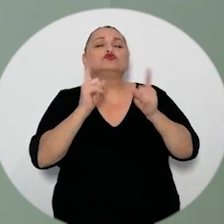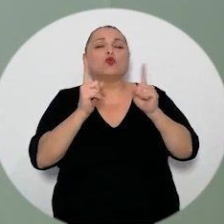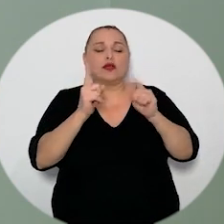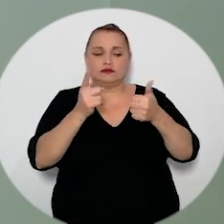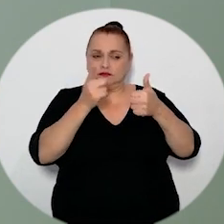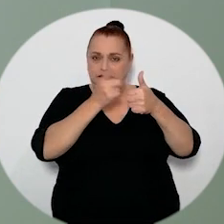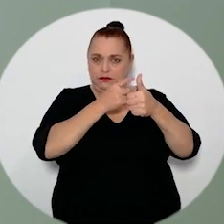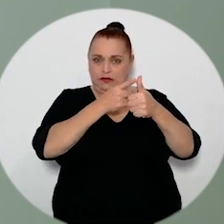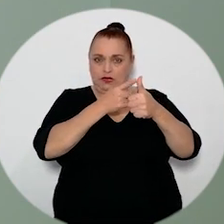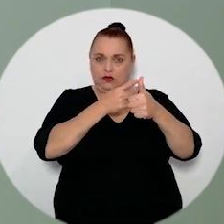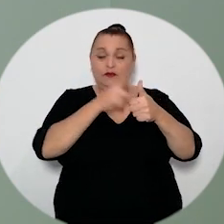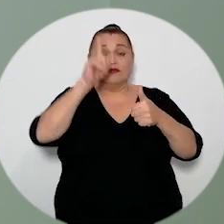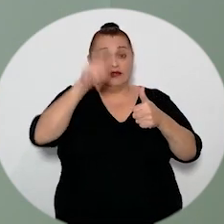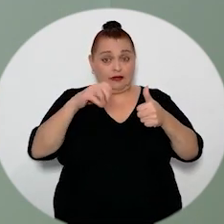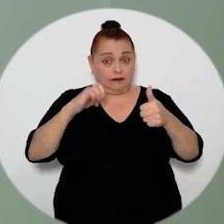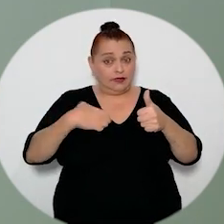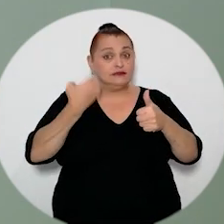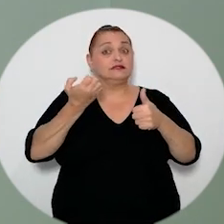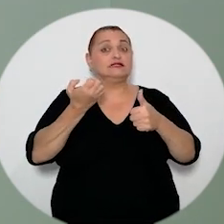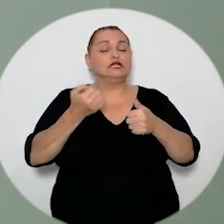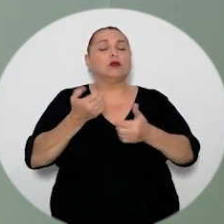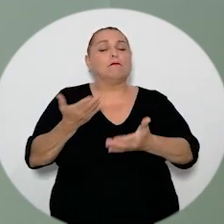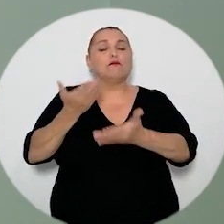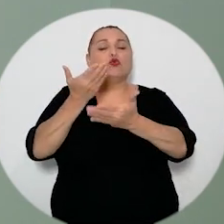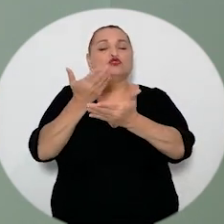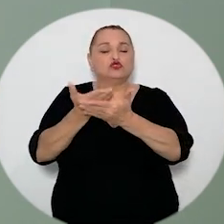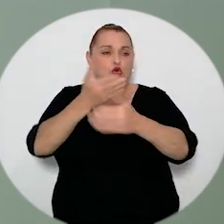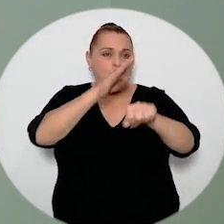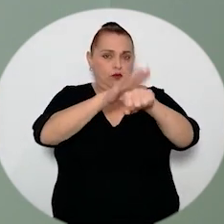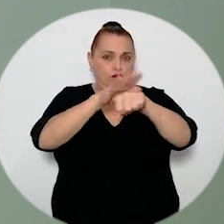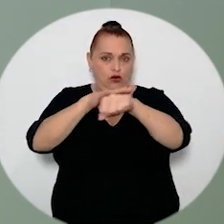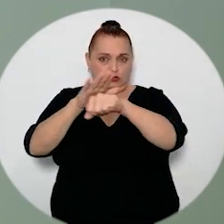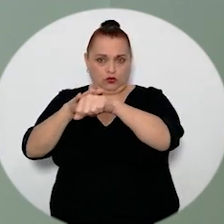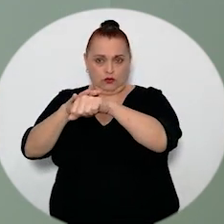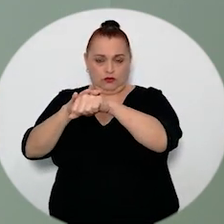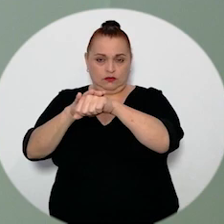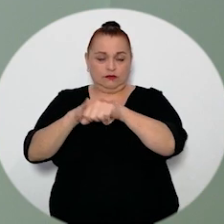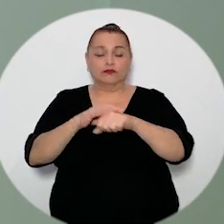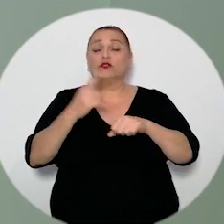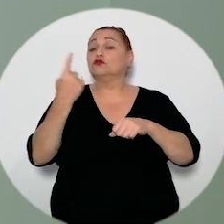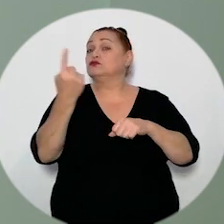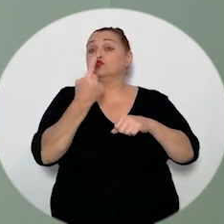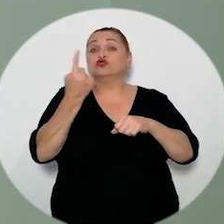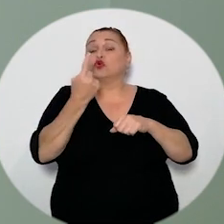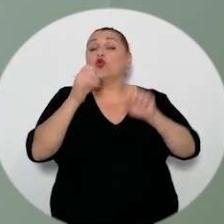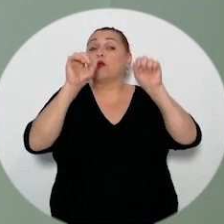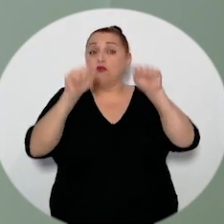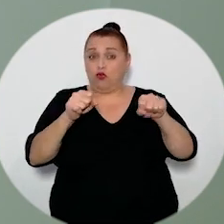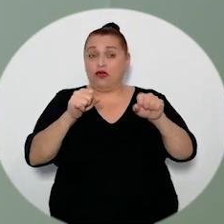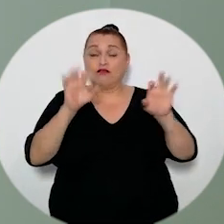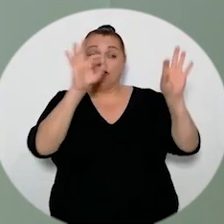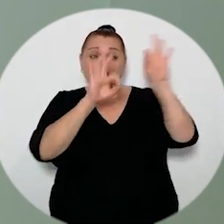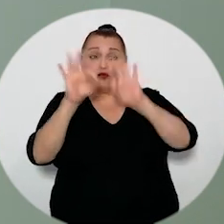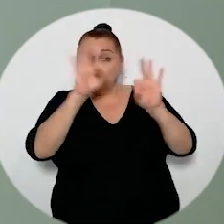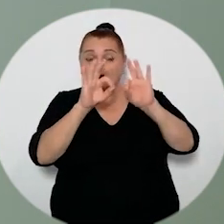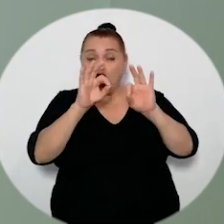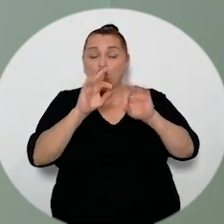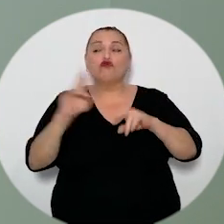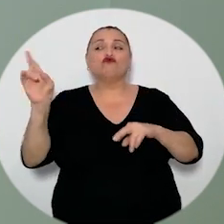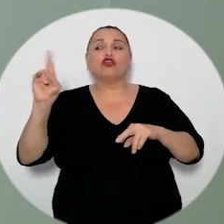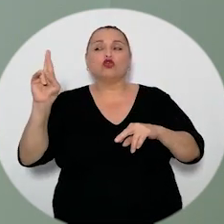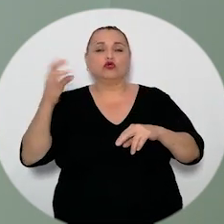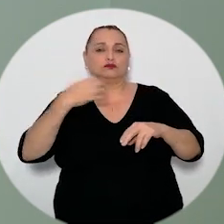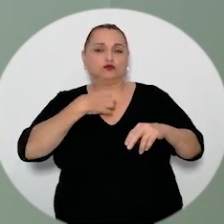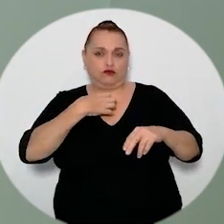siguientes. Primero, debe existir una moción de convocatoria que únicamente puede ser formulada por